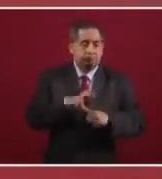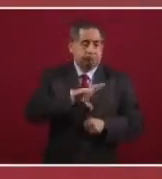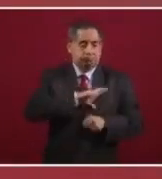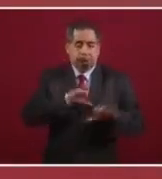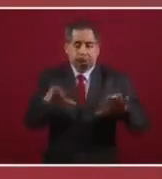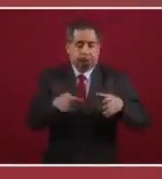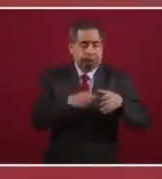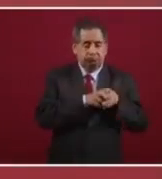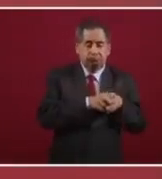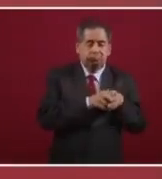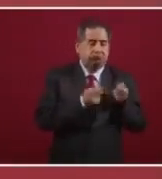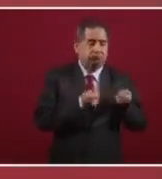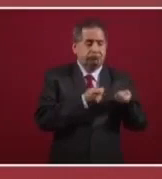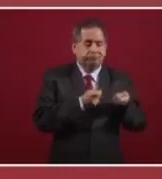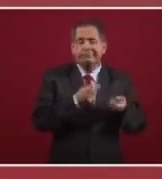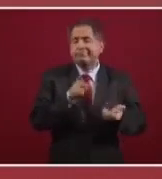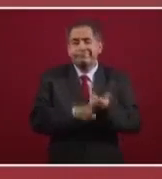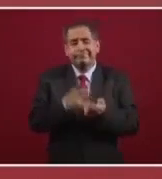fue un fracaso.